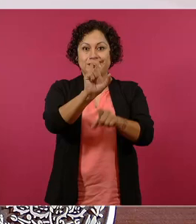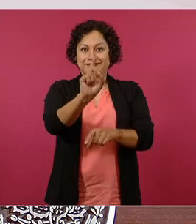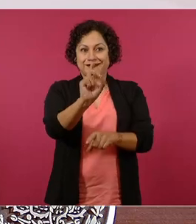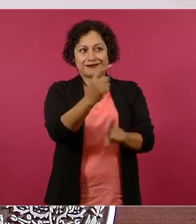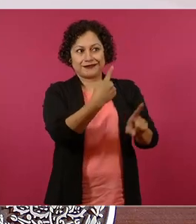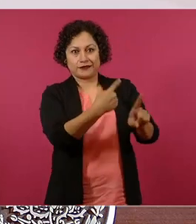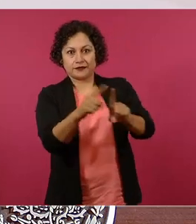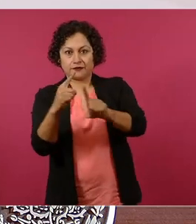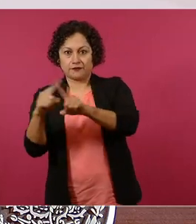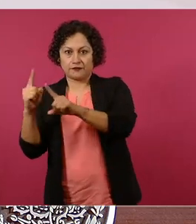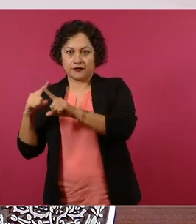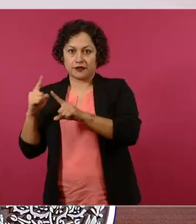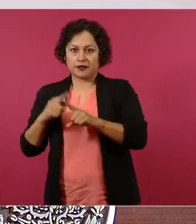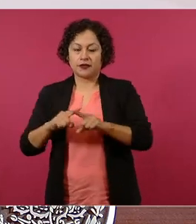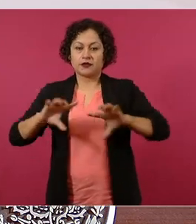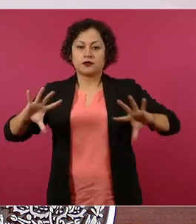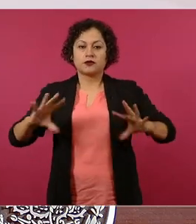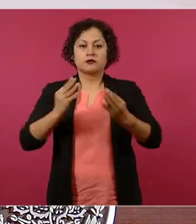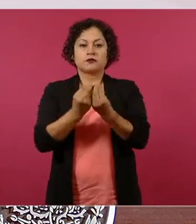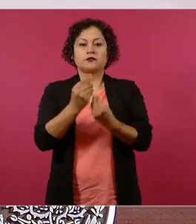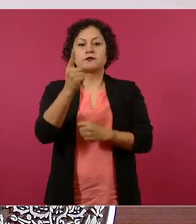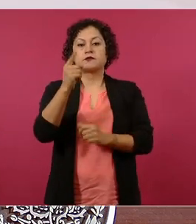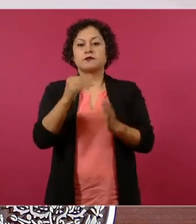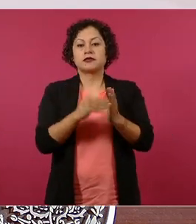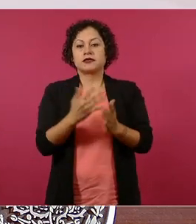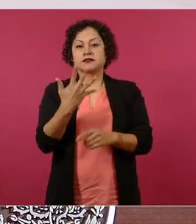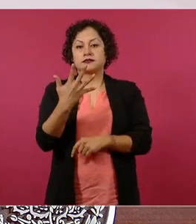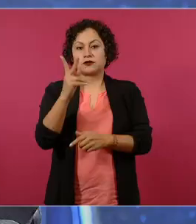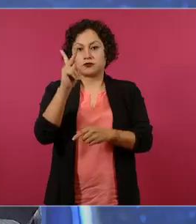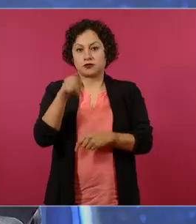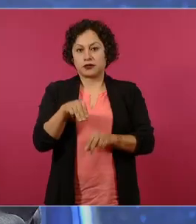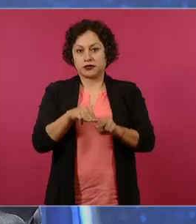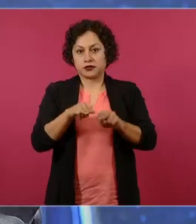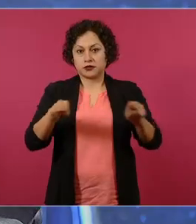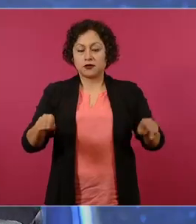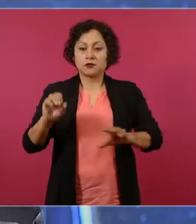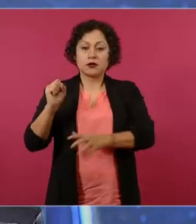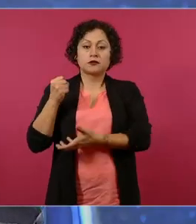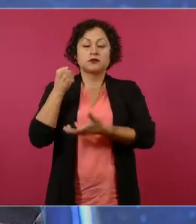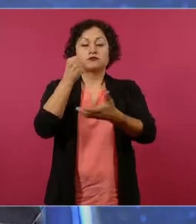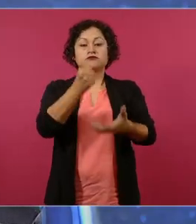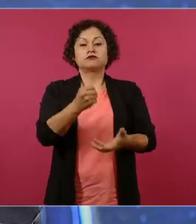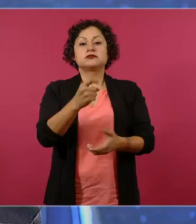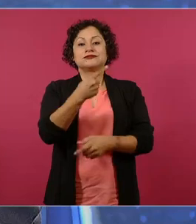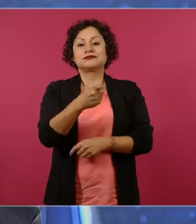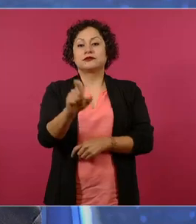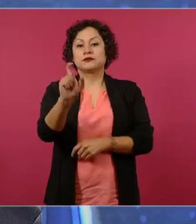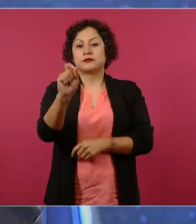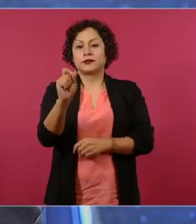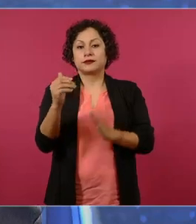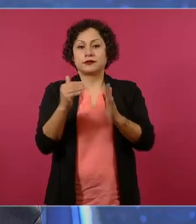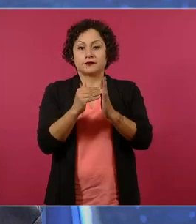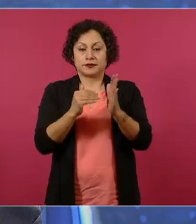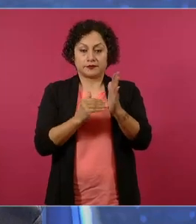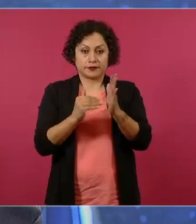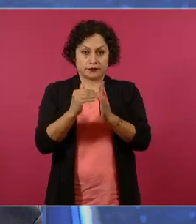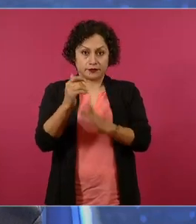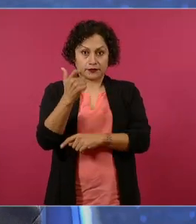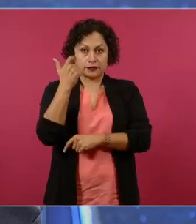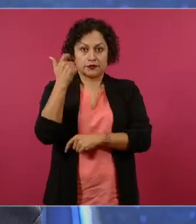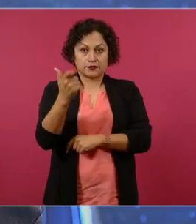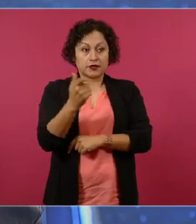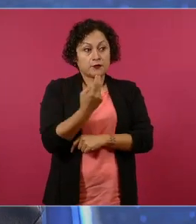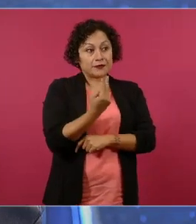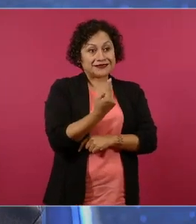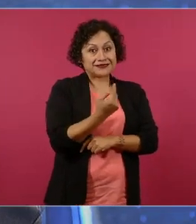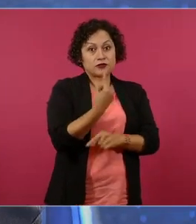totalizando 1005 km una inversión de casi 120,000 millones de pesos hemos concluido 25 nos faltan